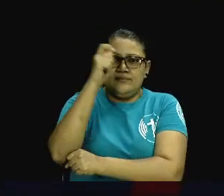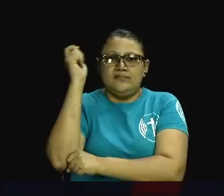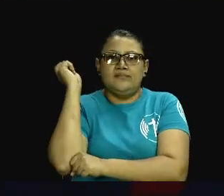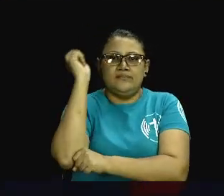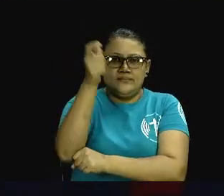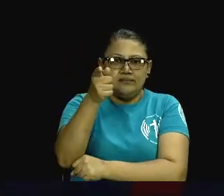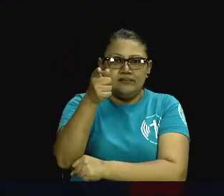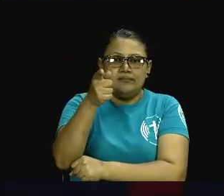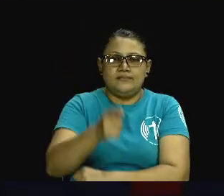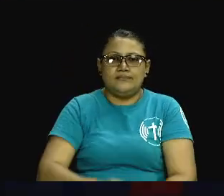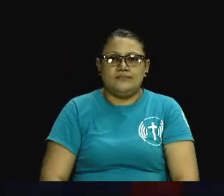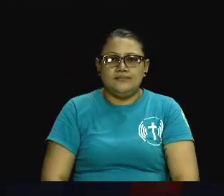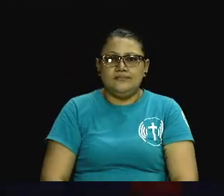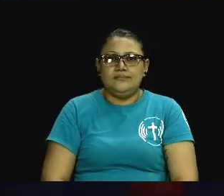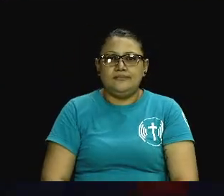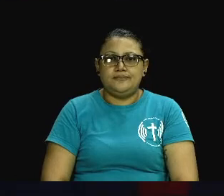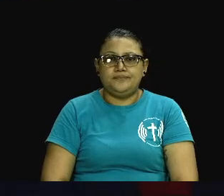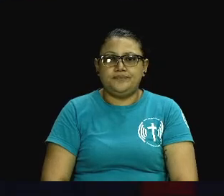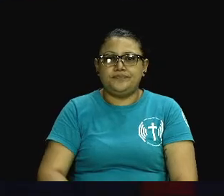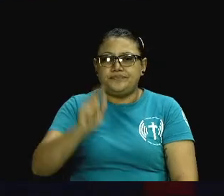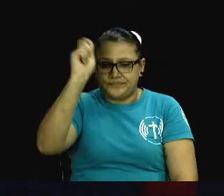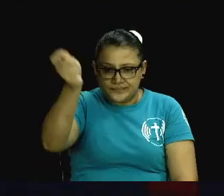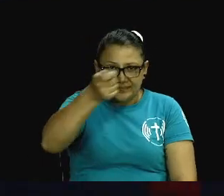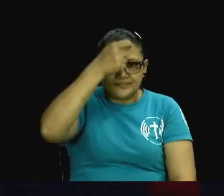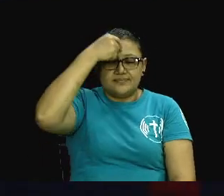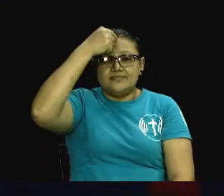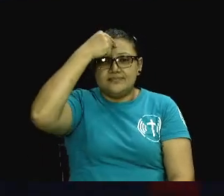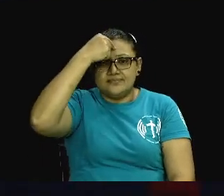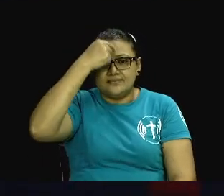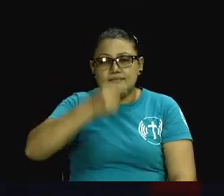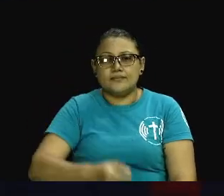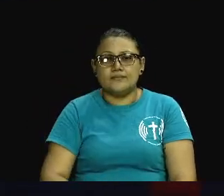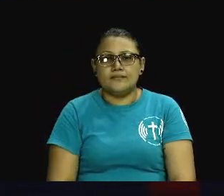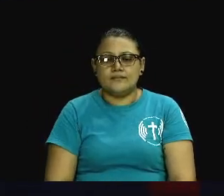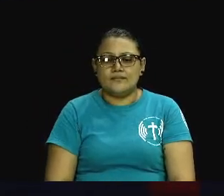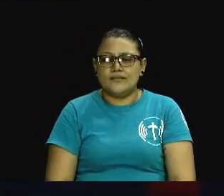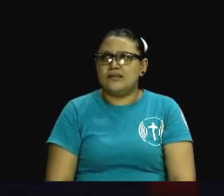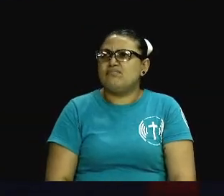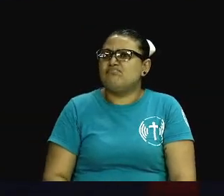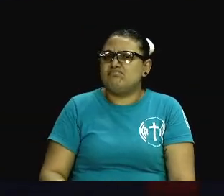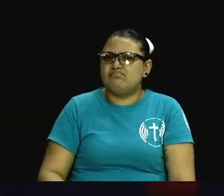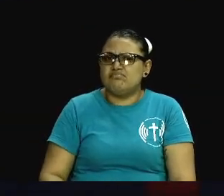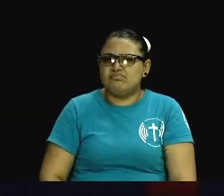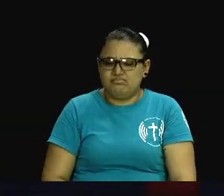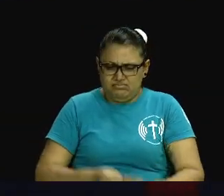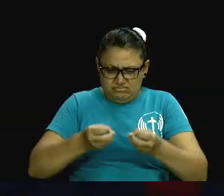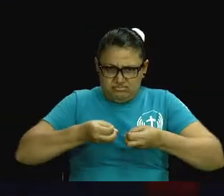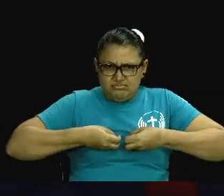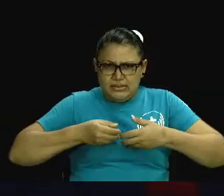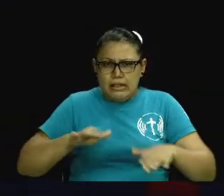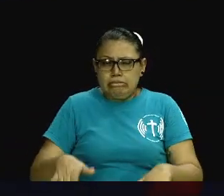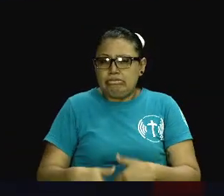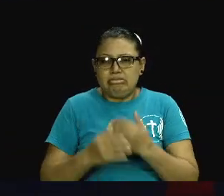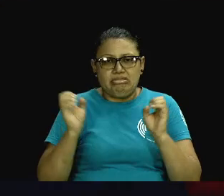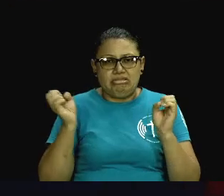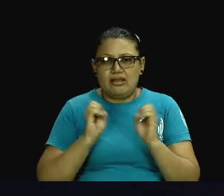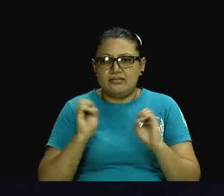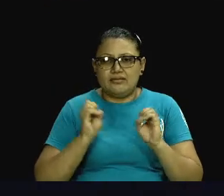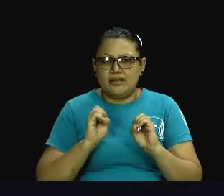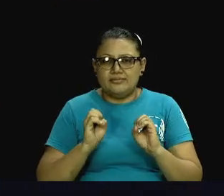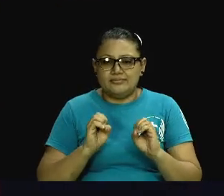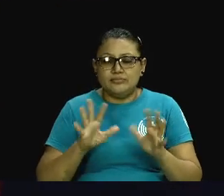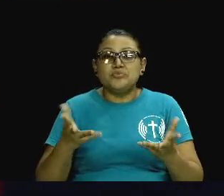ti absolutamente nada porque hermana para ti porque todos somos iguales ante el